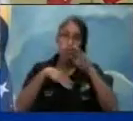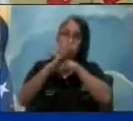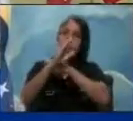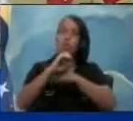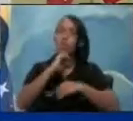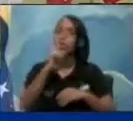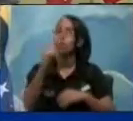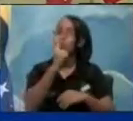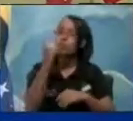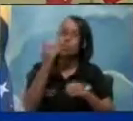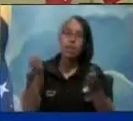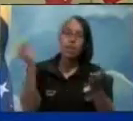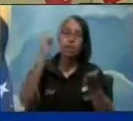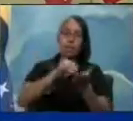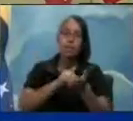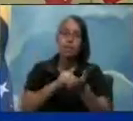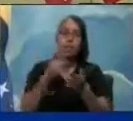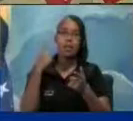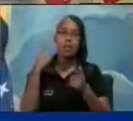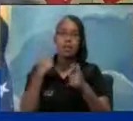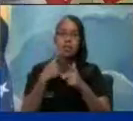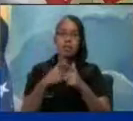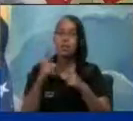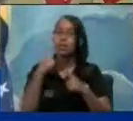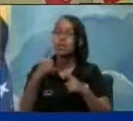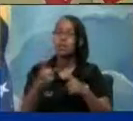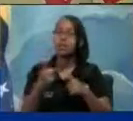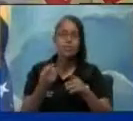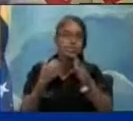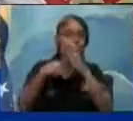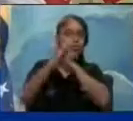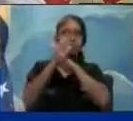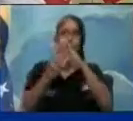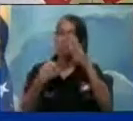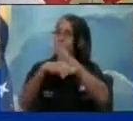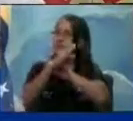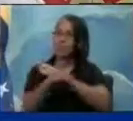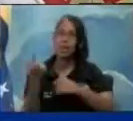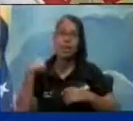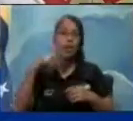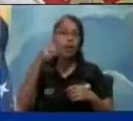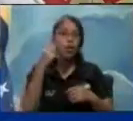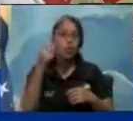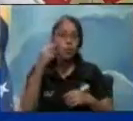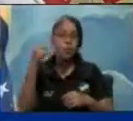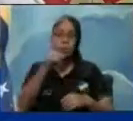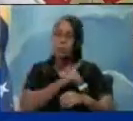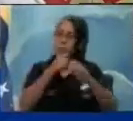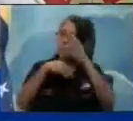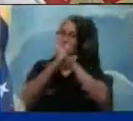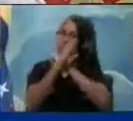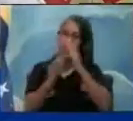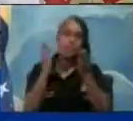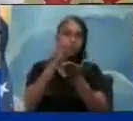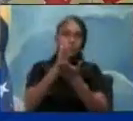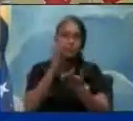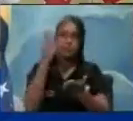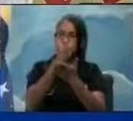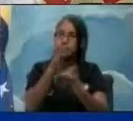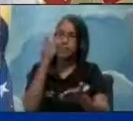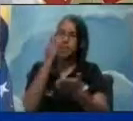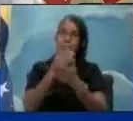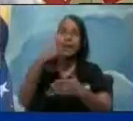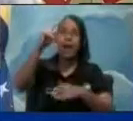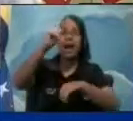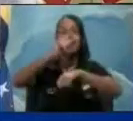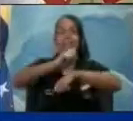vez. Pero aquí dice subían, o sea que tenían la costumbre de subir al templo a